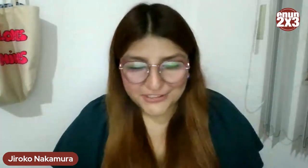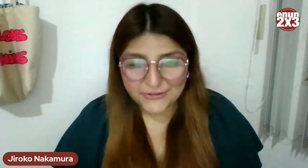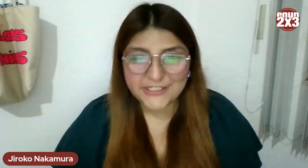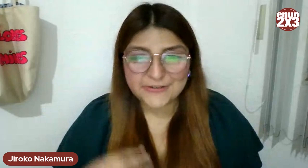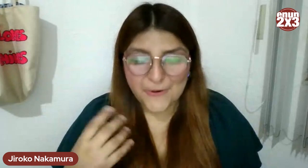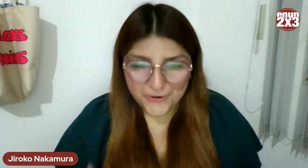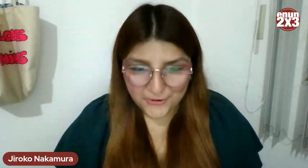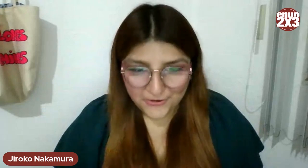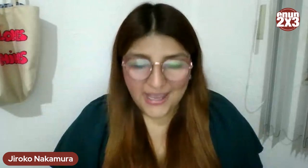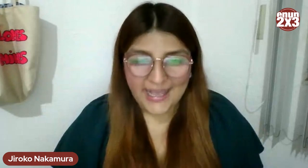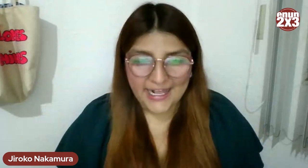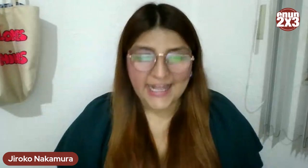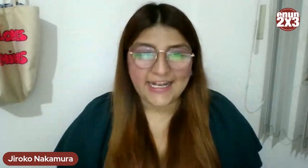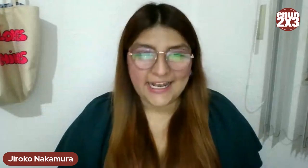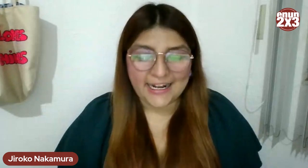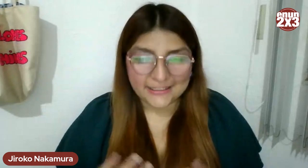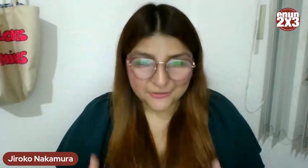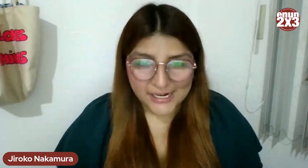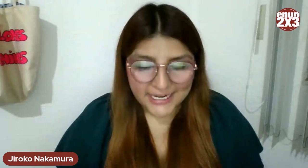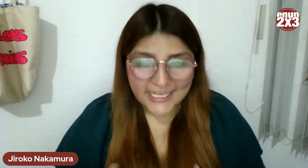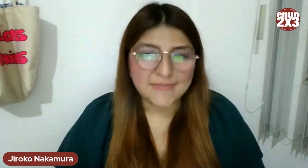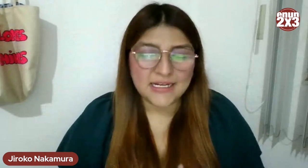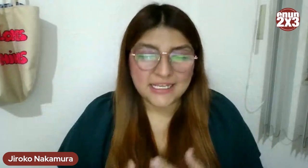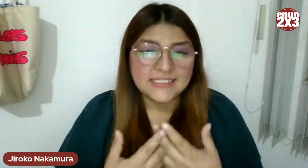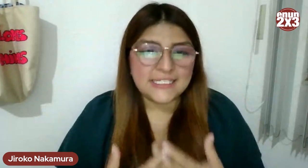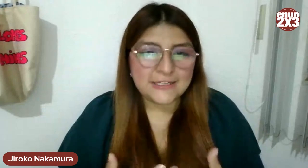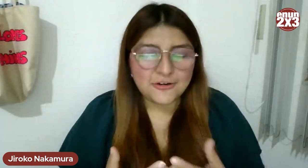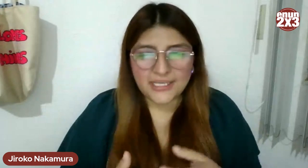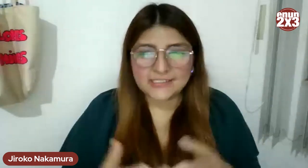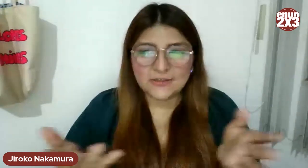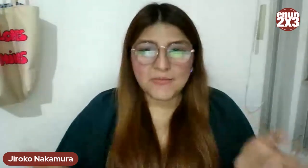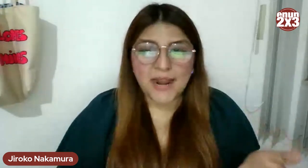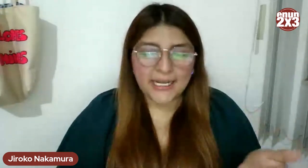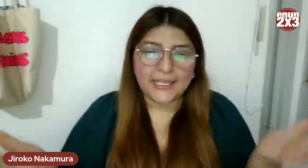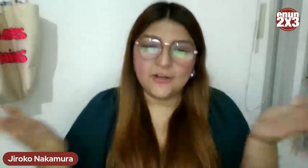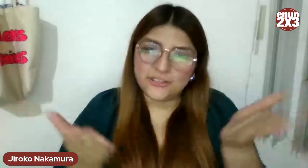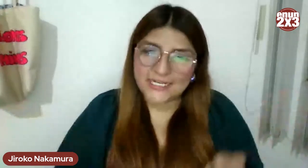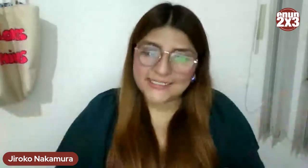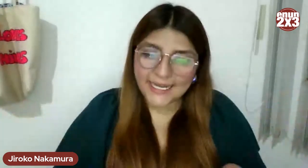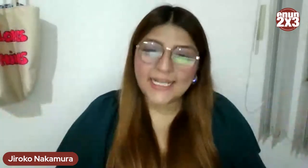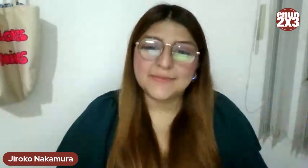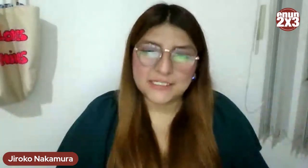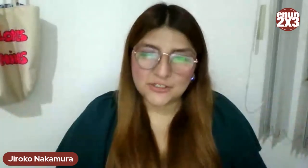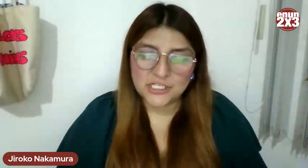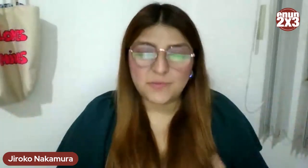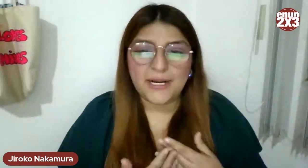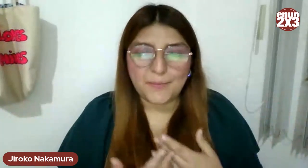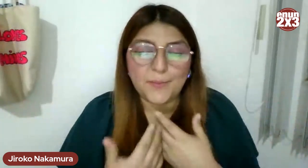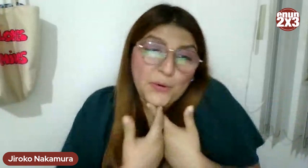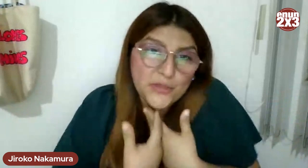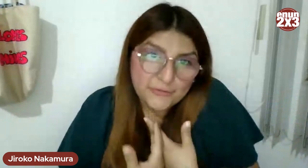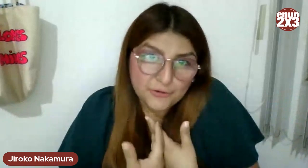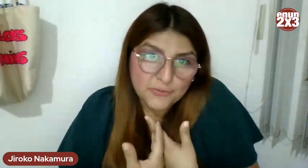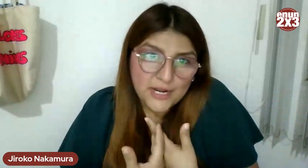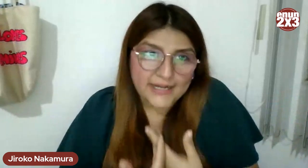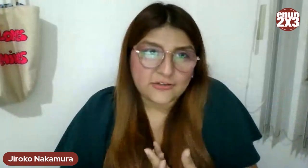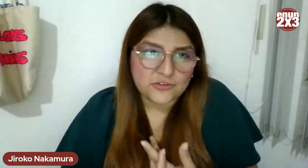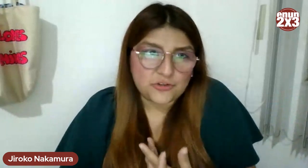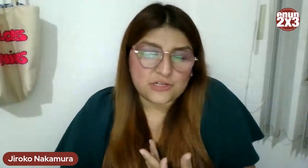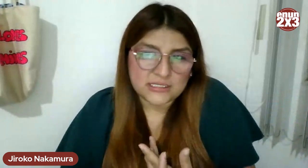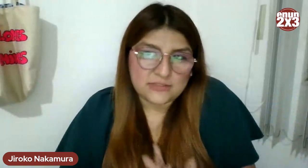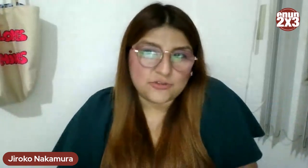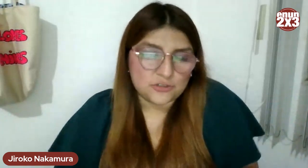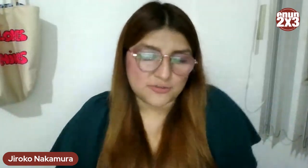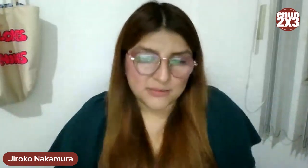sean opositores o no al actual régimen, sino es tomar y contrastar las versiones para poder